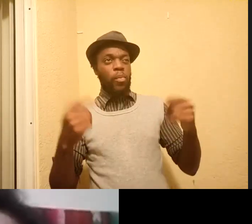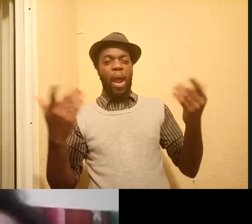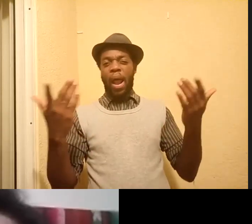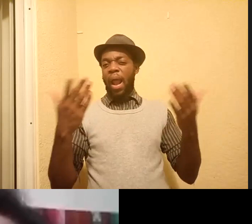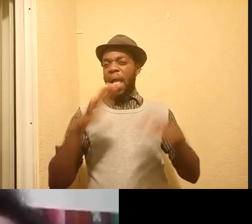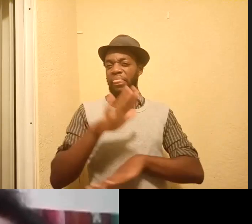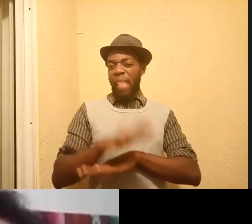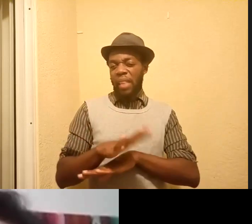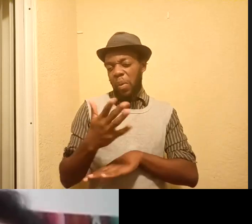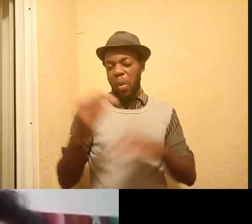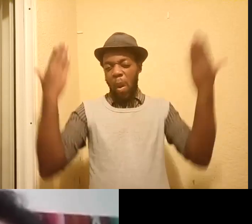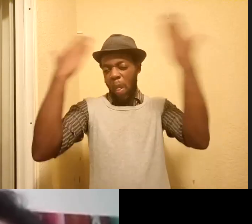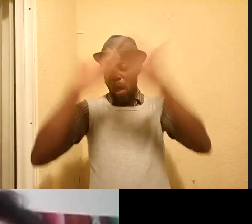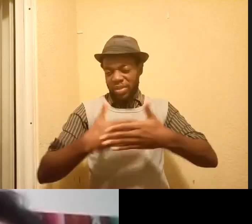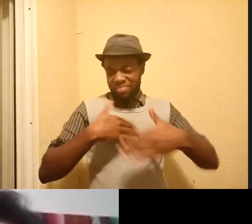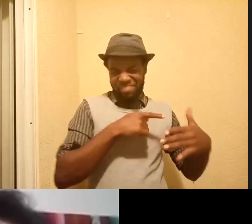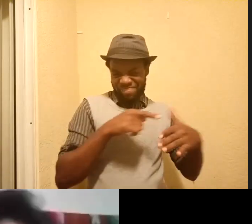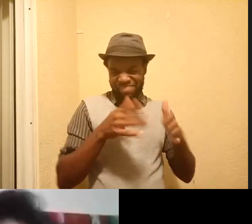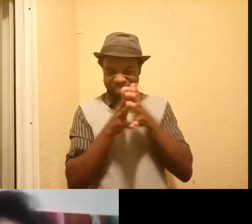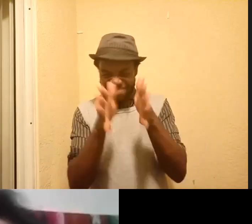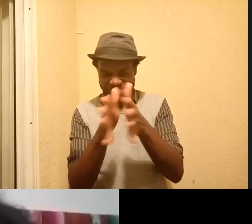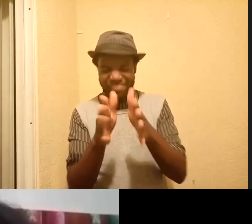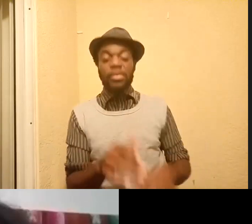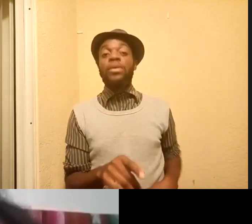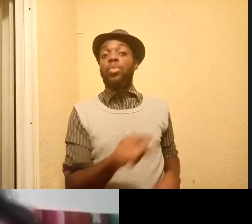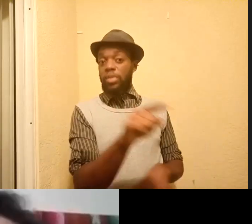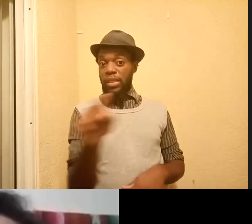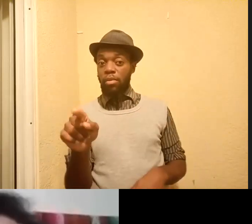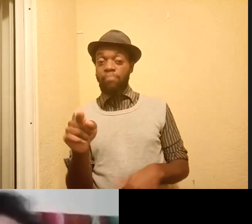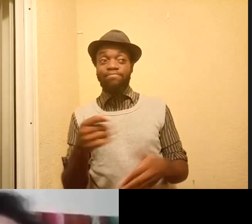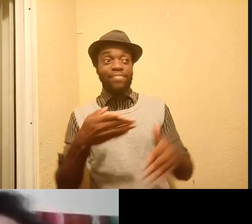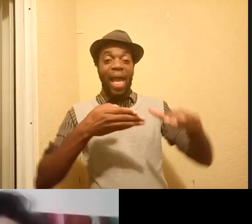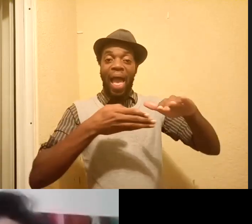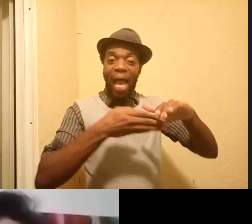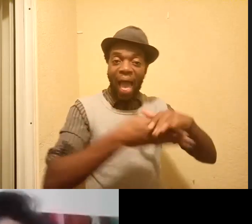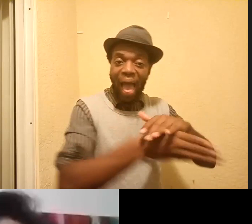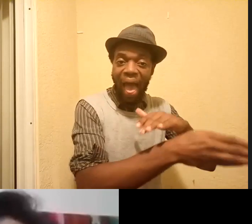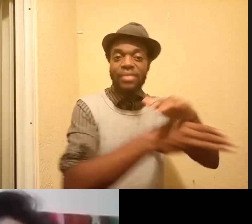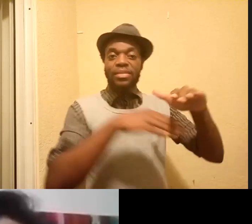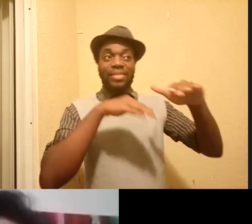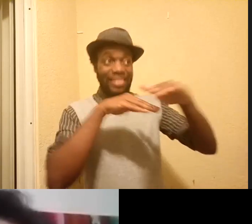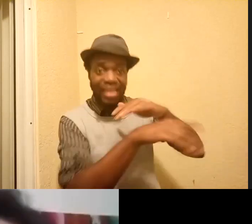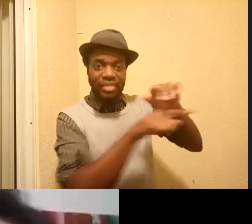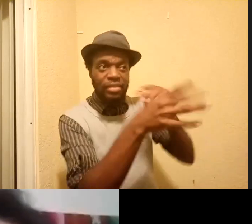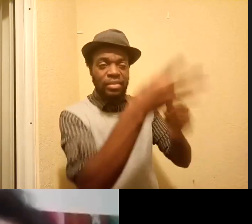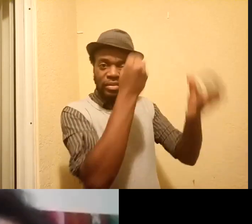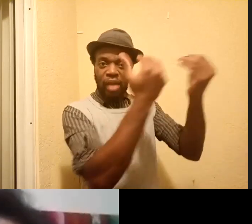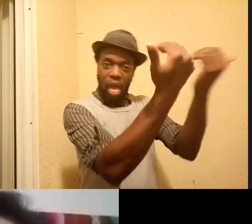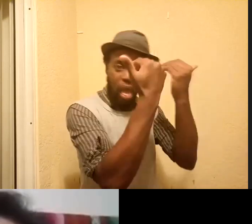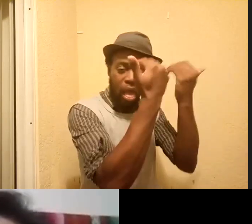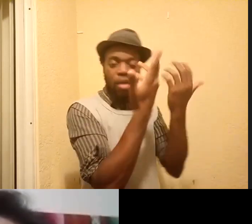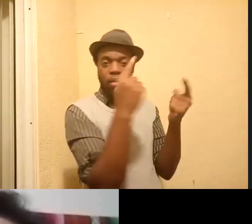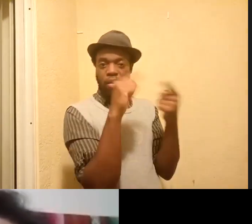buenas prácticas dentro de la aplicación de la accesibilidad en la atención a estos